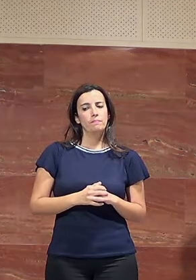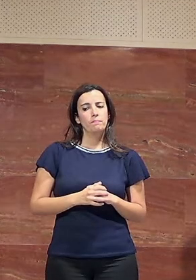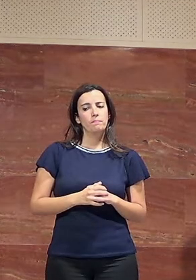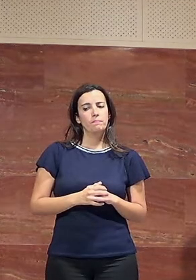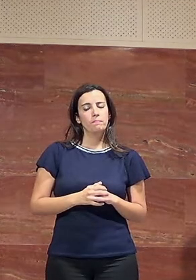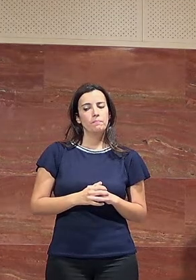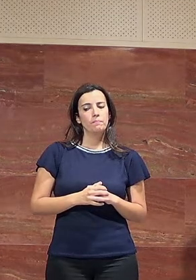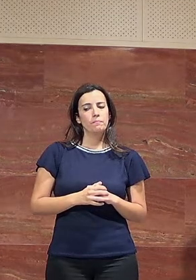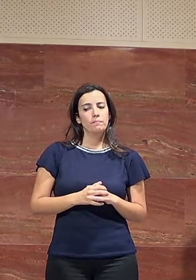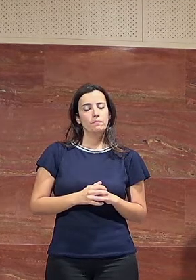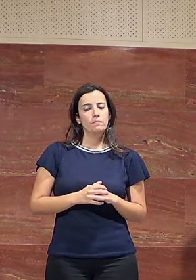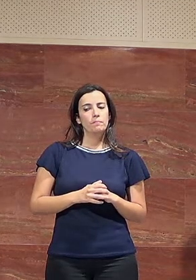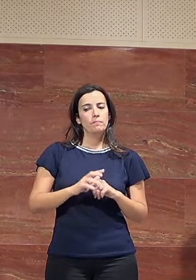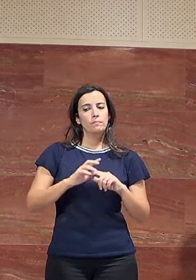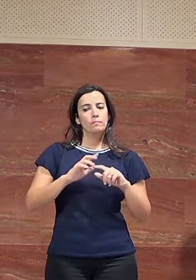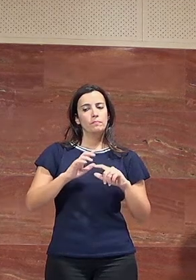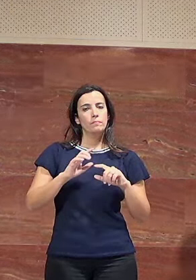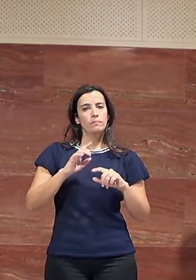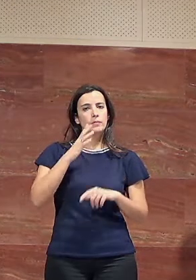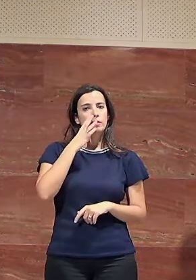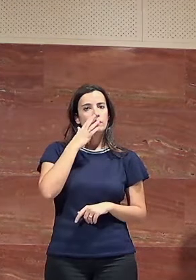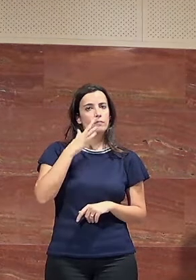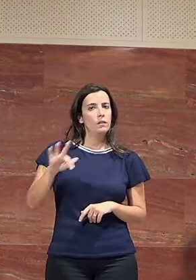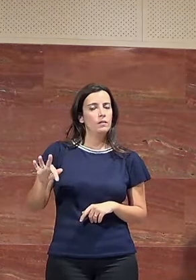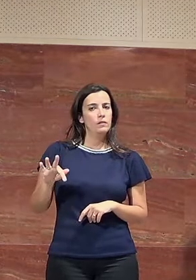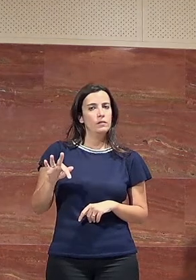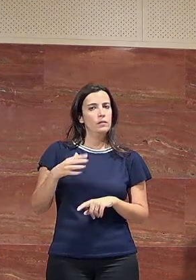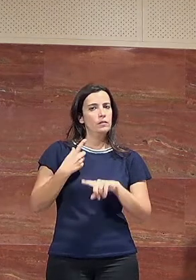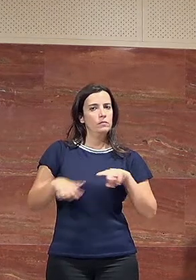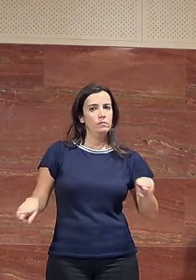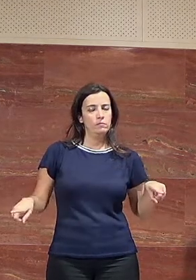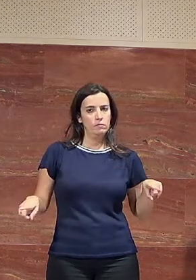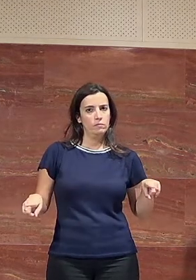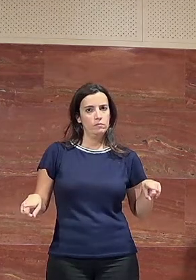el cuidado con la familia que en Francia. Uh-huh. En Francia,